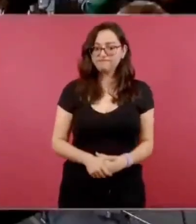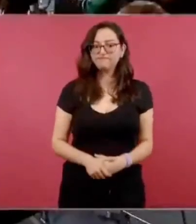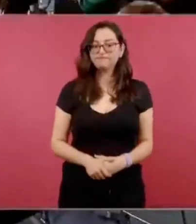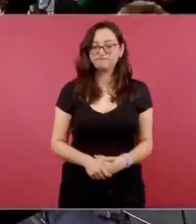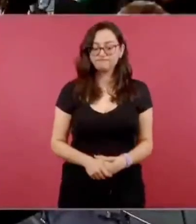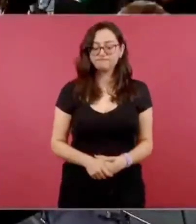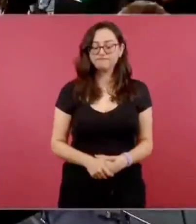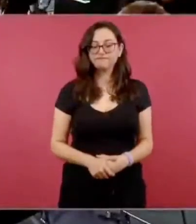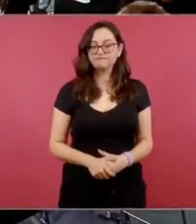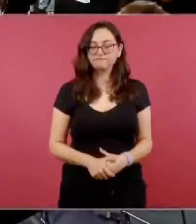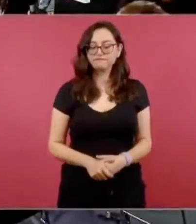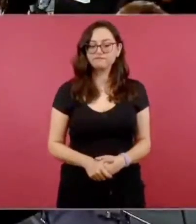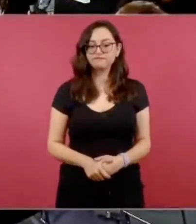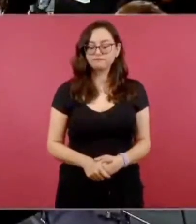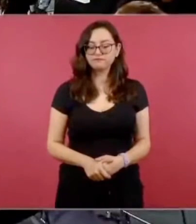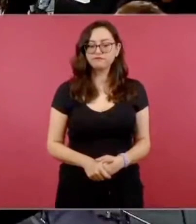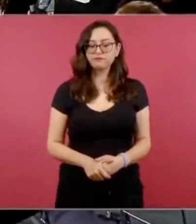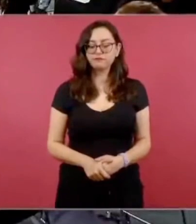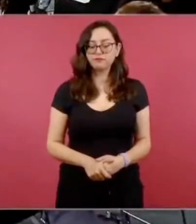Entonces,